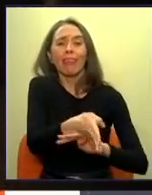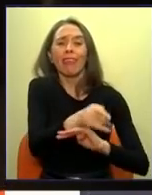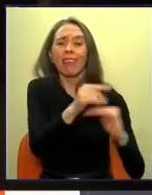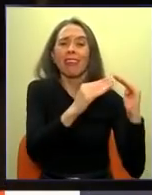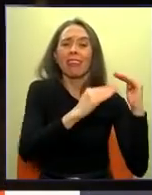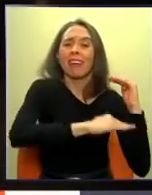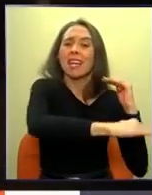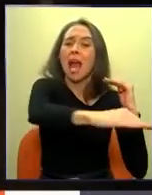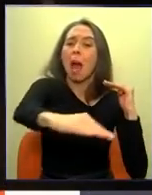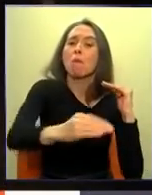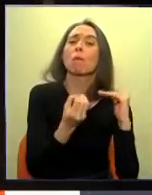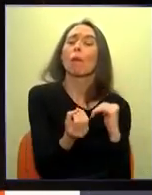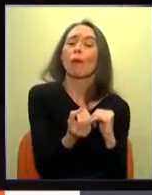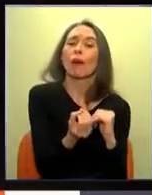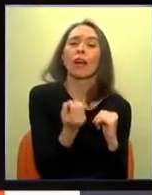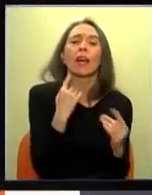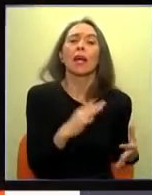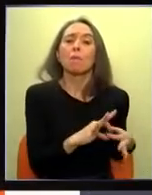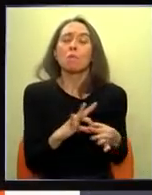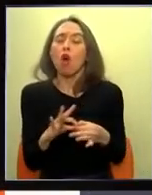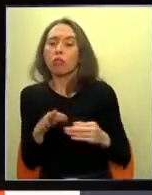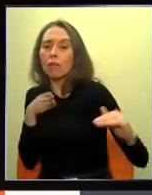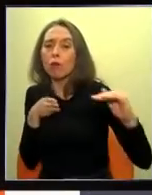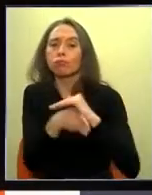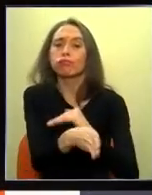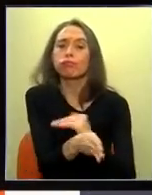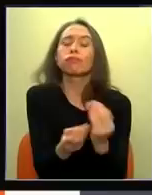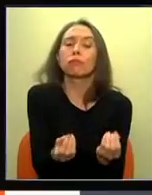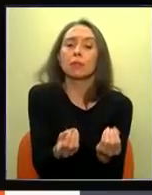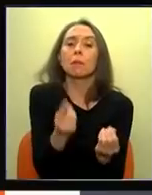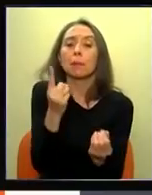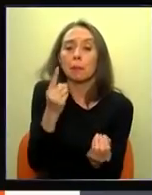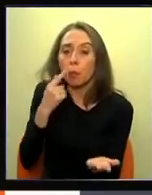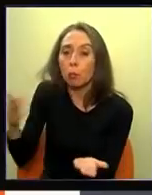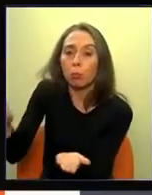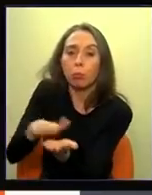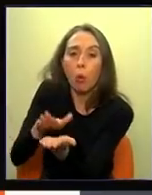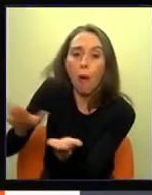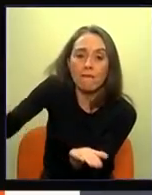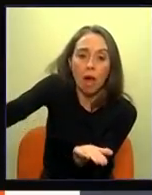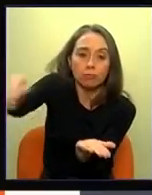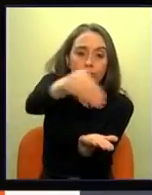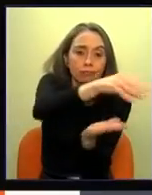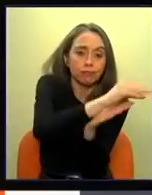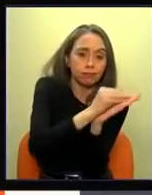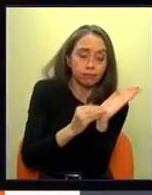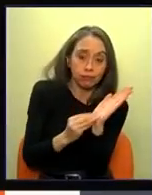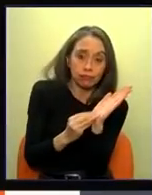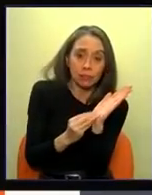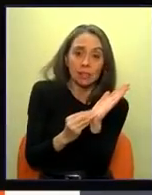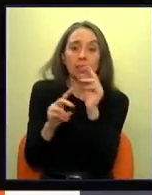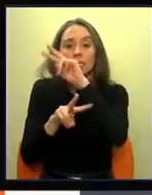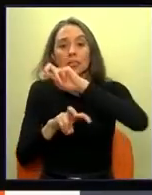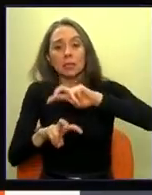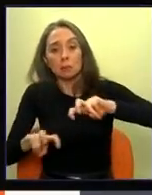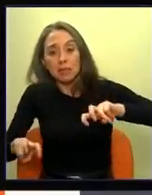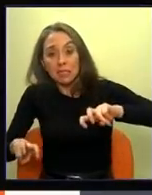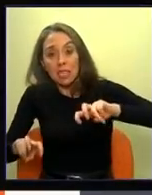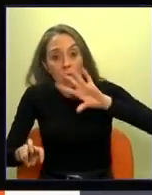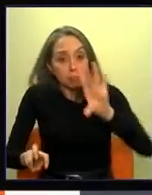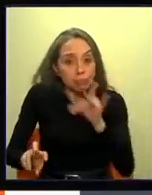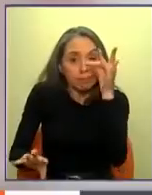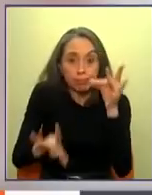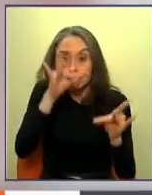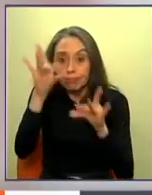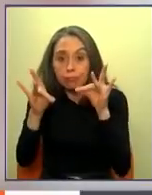era realmente lo que los motiva. Pero tenemos que levantar toda la evidencia y ver hacia la investigación hacia dónde nos va